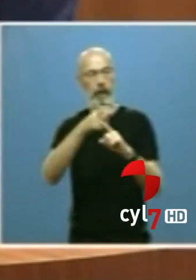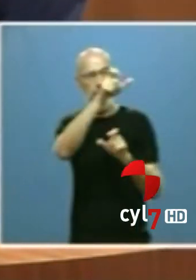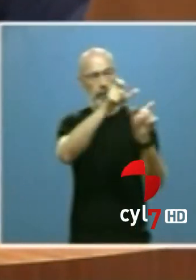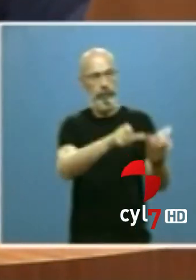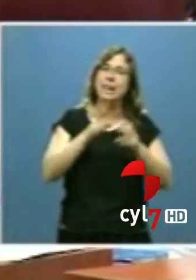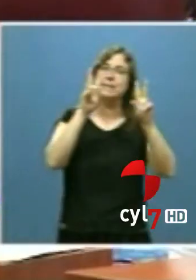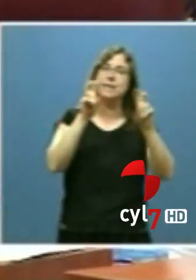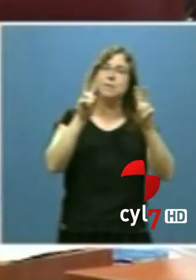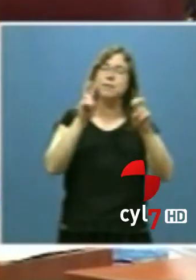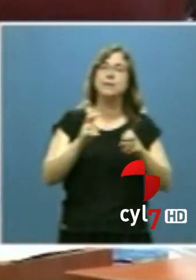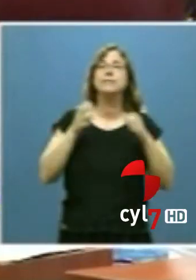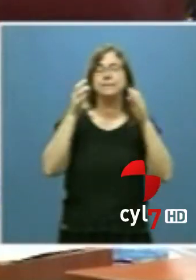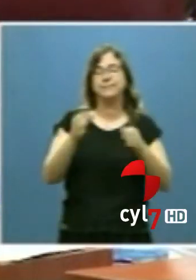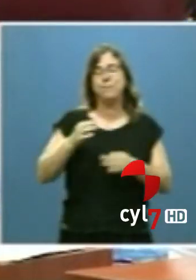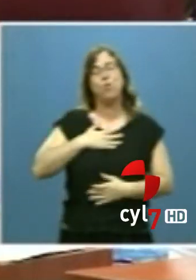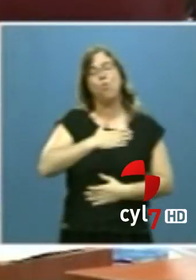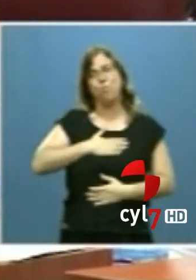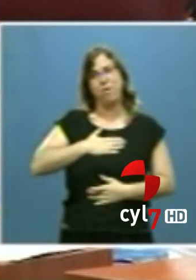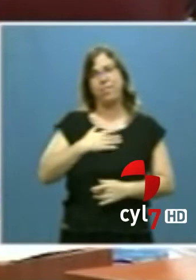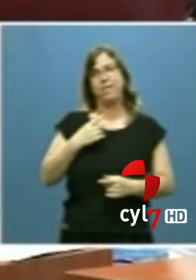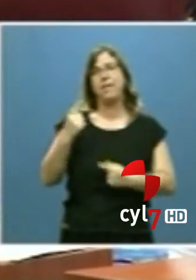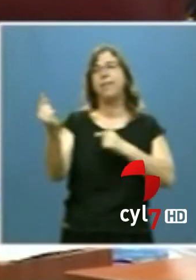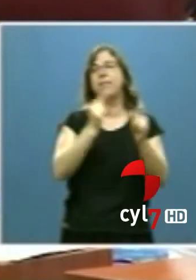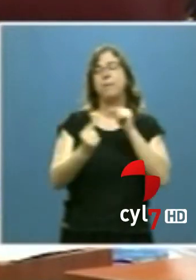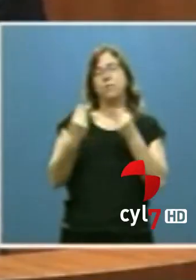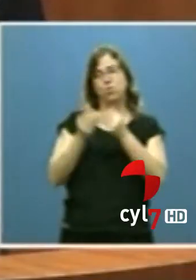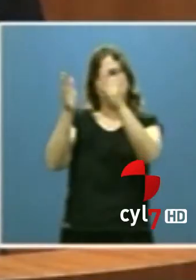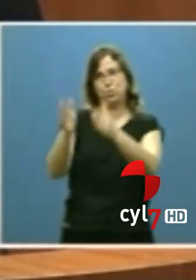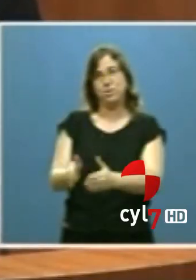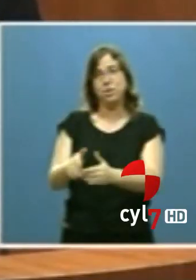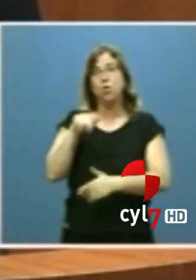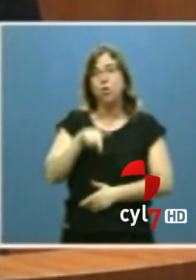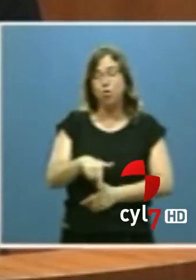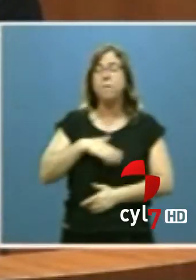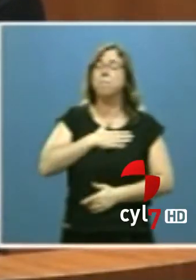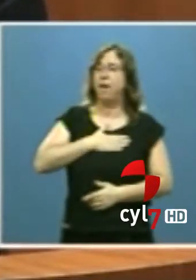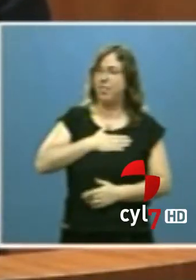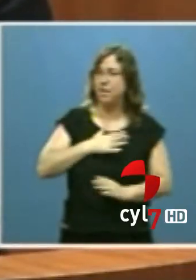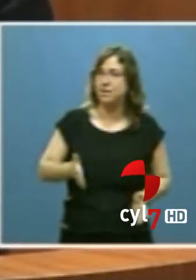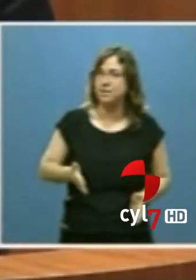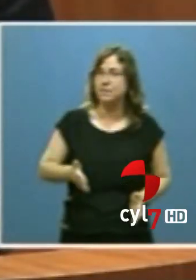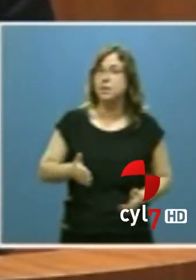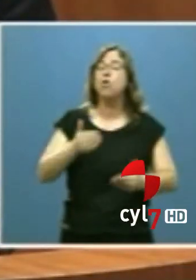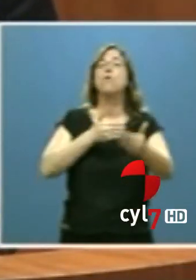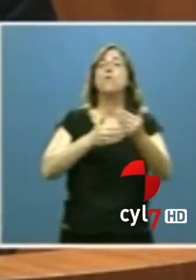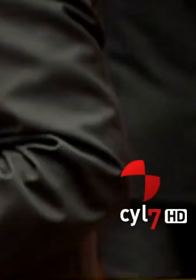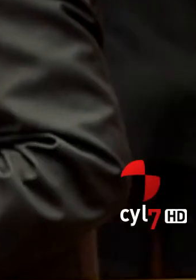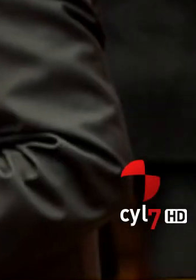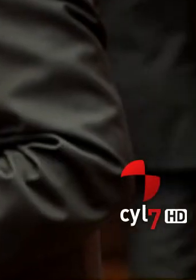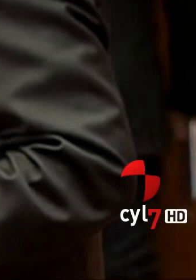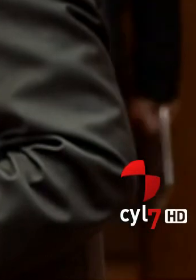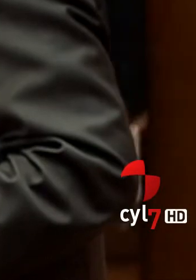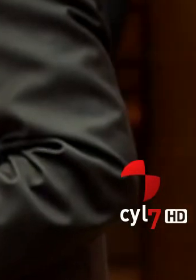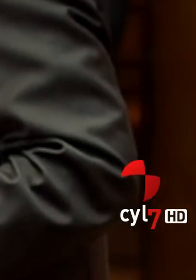parlamentaria en estos cortes siempre es un placer debatir con su señoría hoy también lo ha sido y lo será en los próximos meses